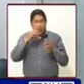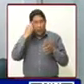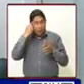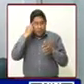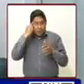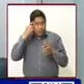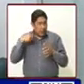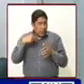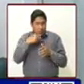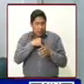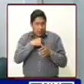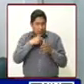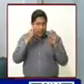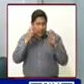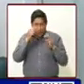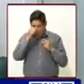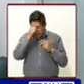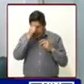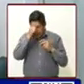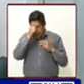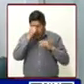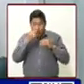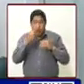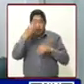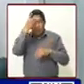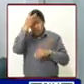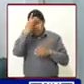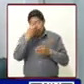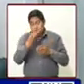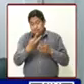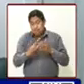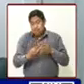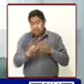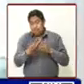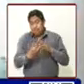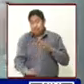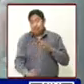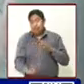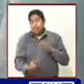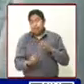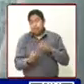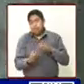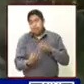presumimos la causa por sumersión o ahogamiento, ¿no?, del menor de edad.